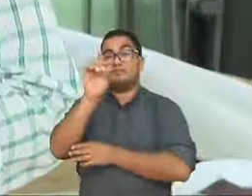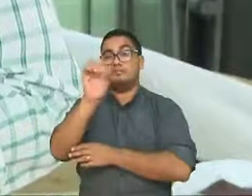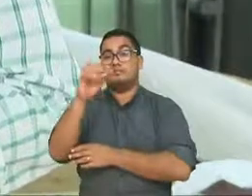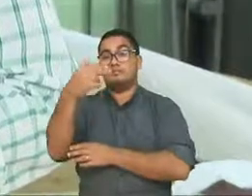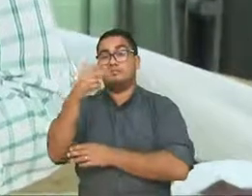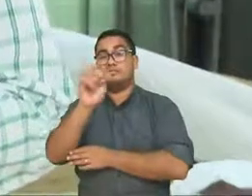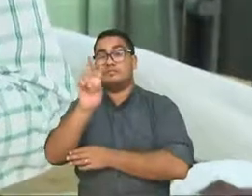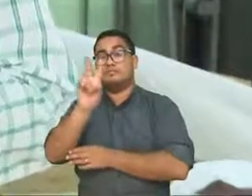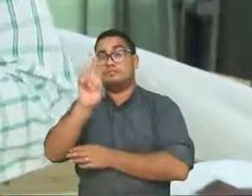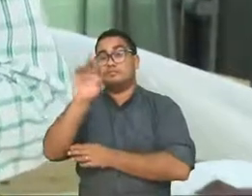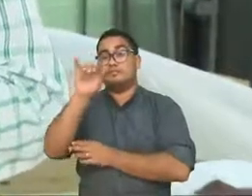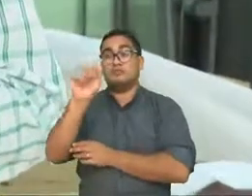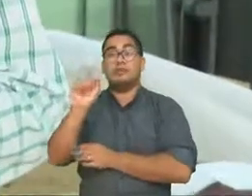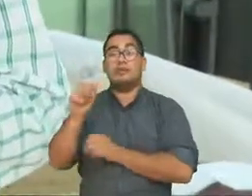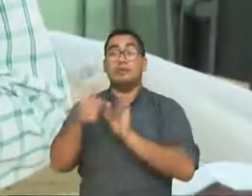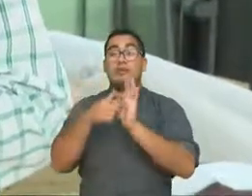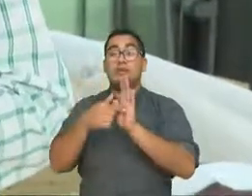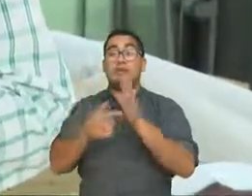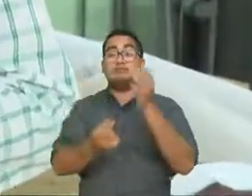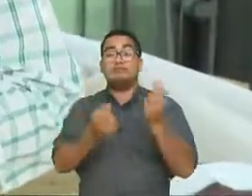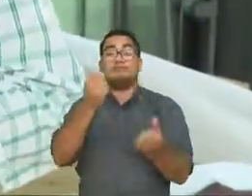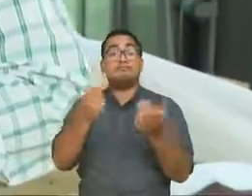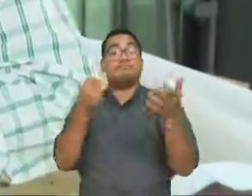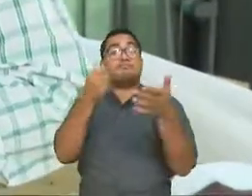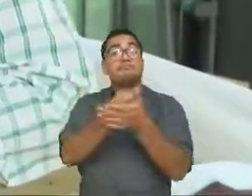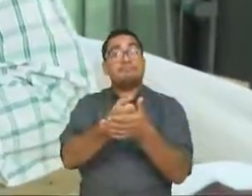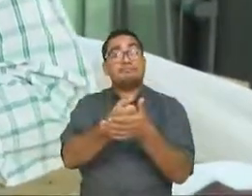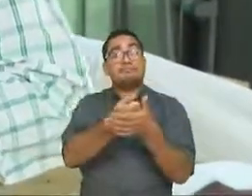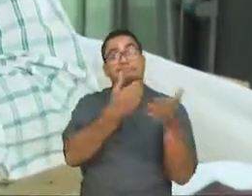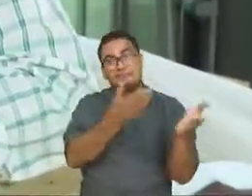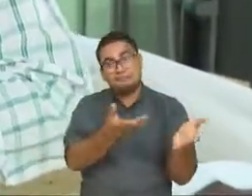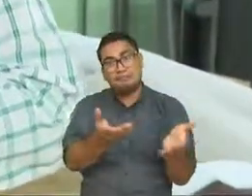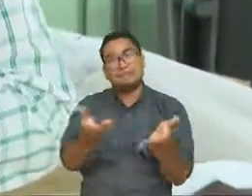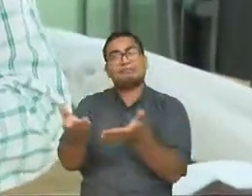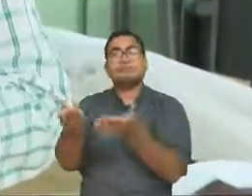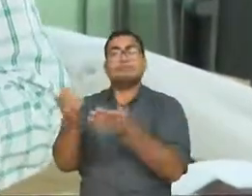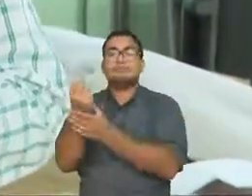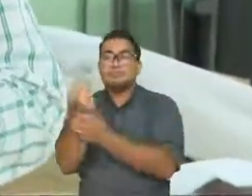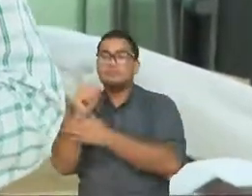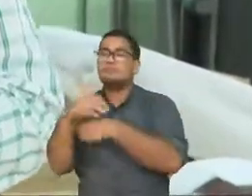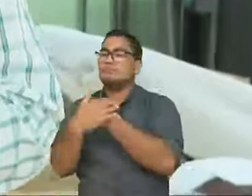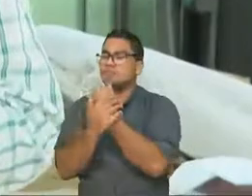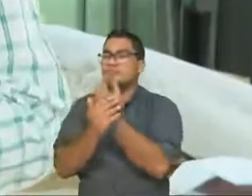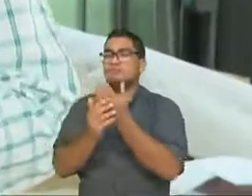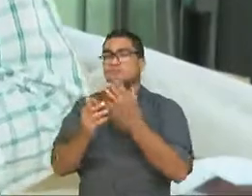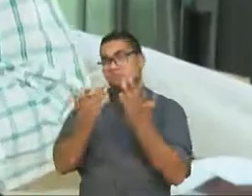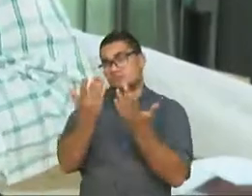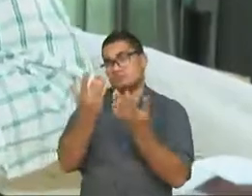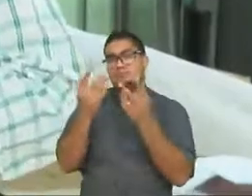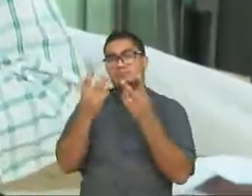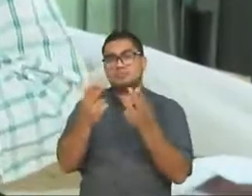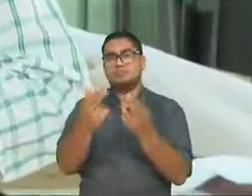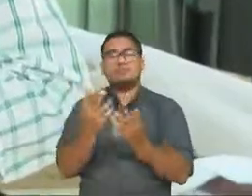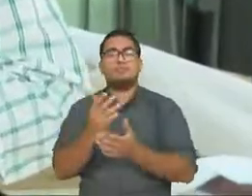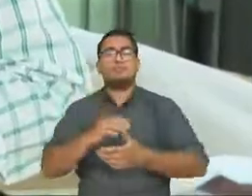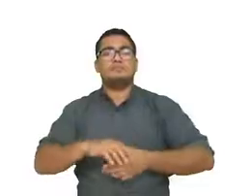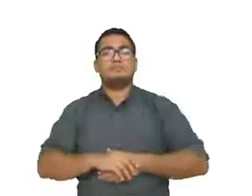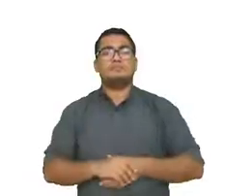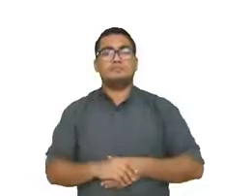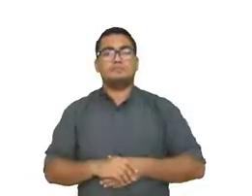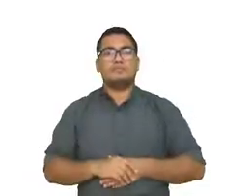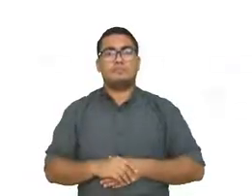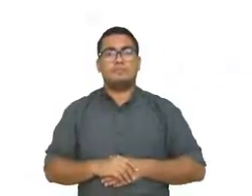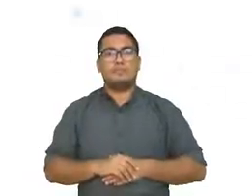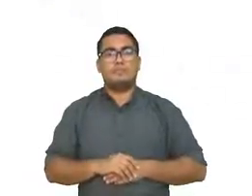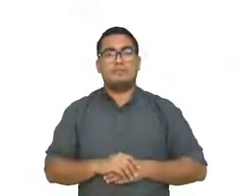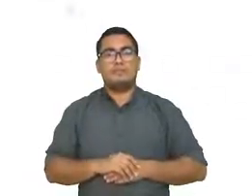del paciente que sufrió lamentablemente un accidente de tránsito. Usted no le cambie de canal, que ya regresamos.